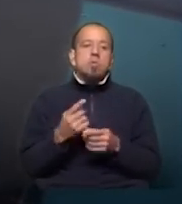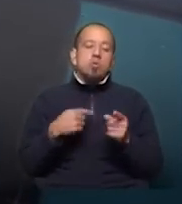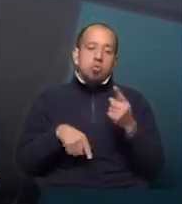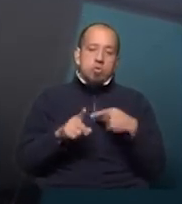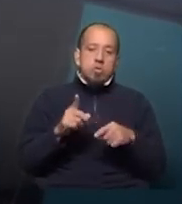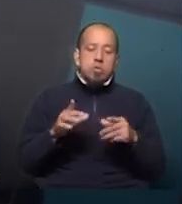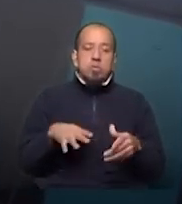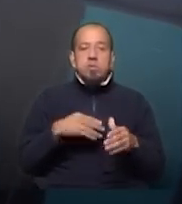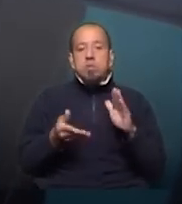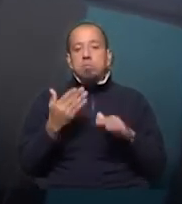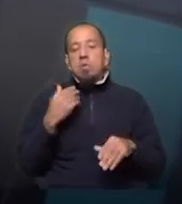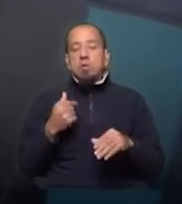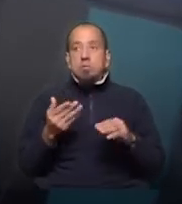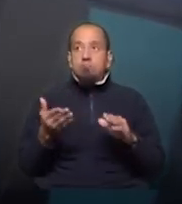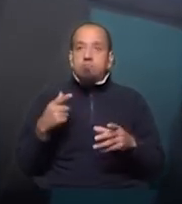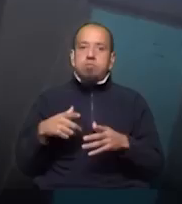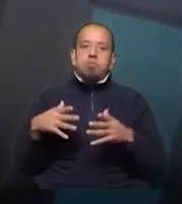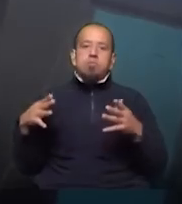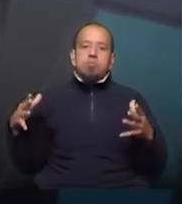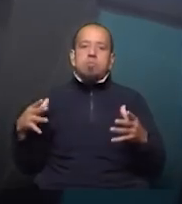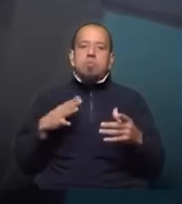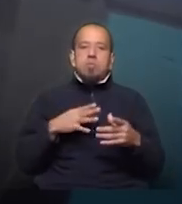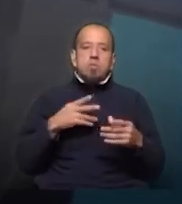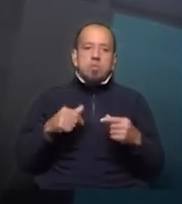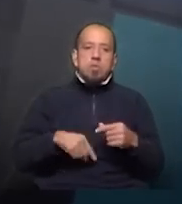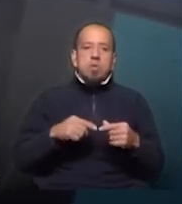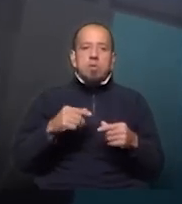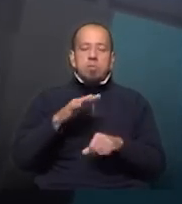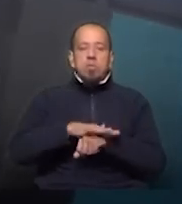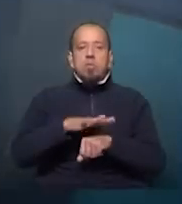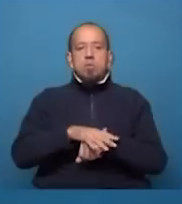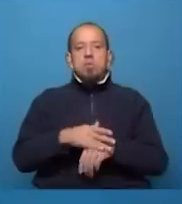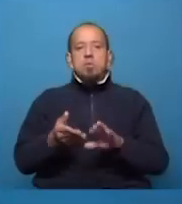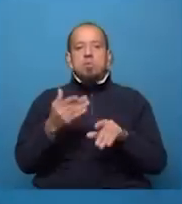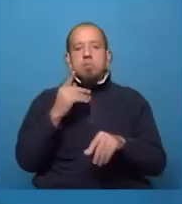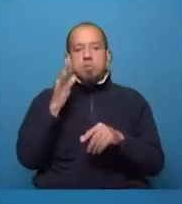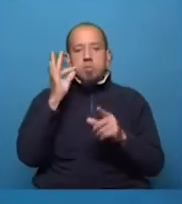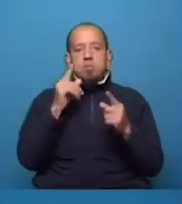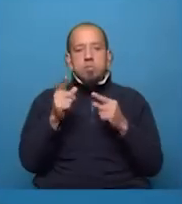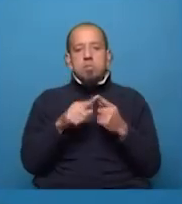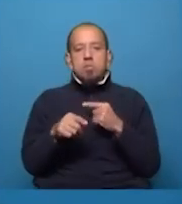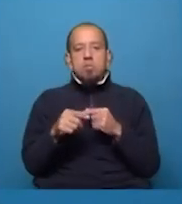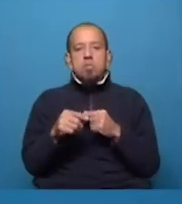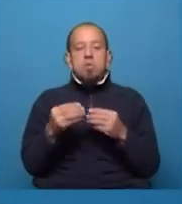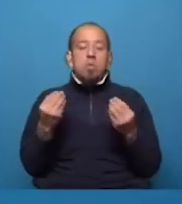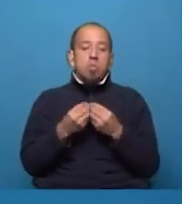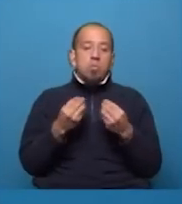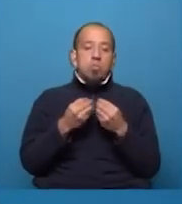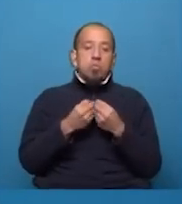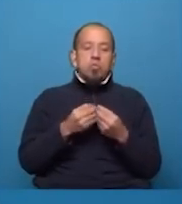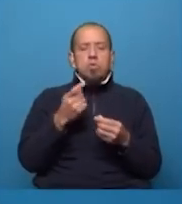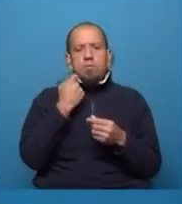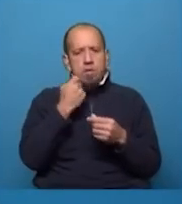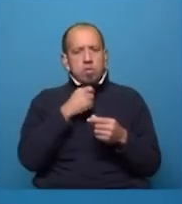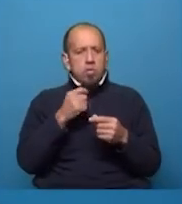Cuanto más grande el caso que los hubo muchos en aquella época más grande era la posibilidad de casa y hubo muchos casos faltó